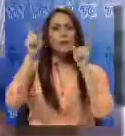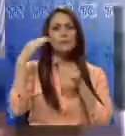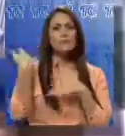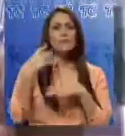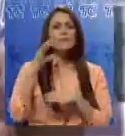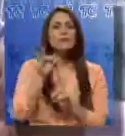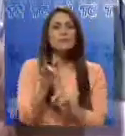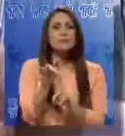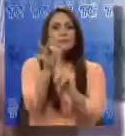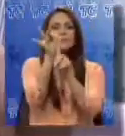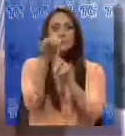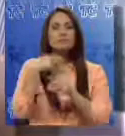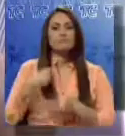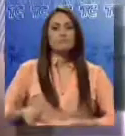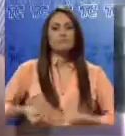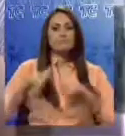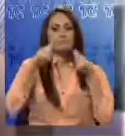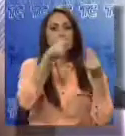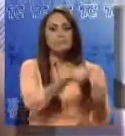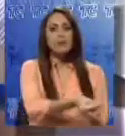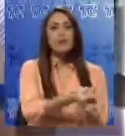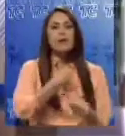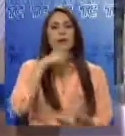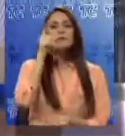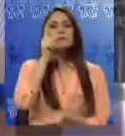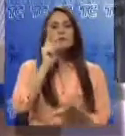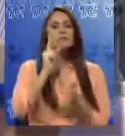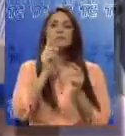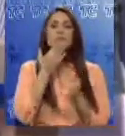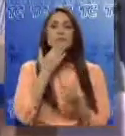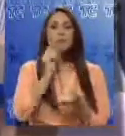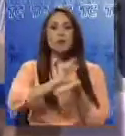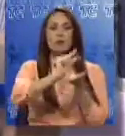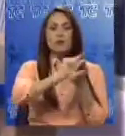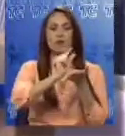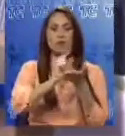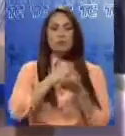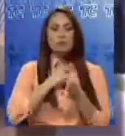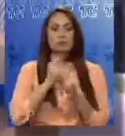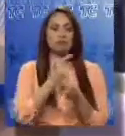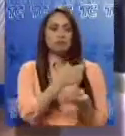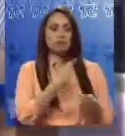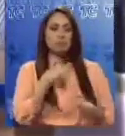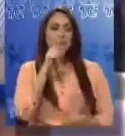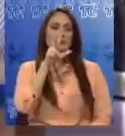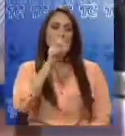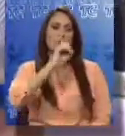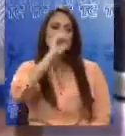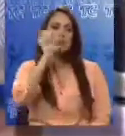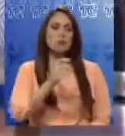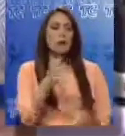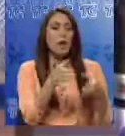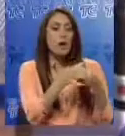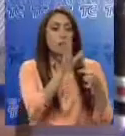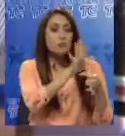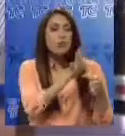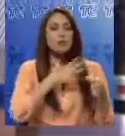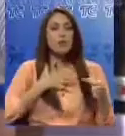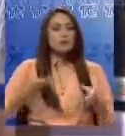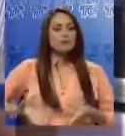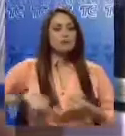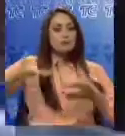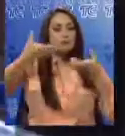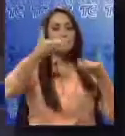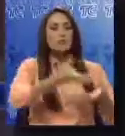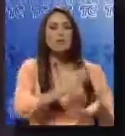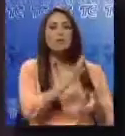van a ser entregados a través de un crédito que tiene un incentivo del 30% a asociaciones de ganaderos del